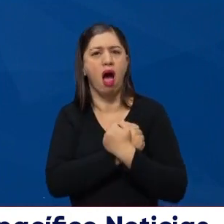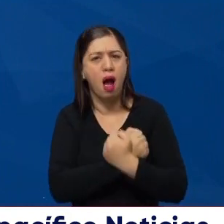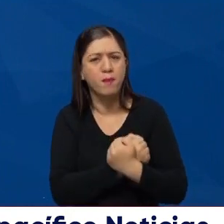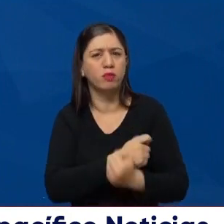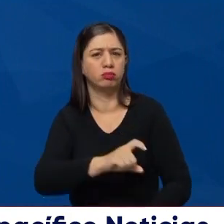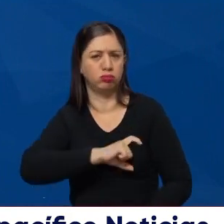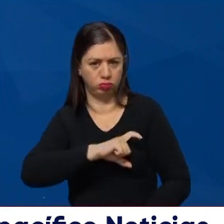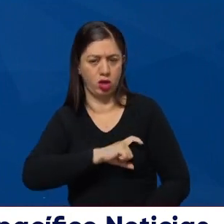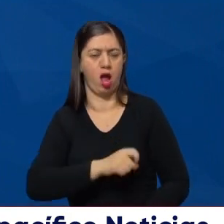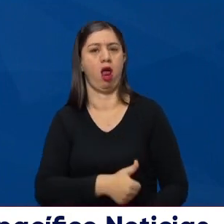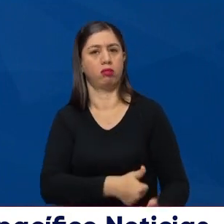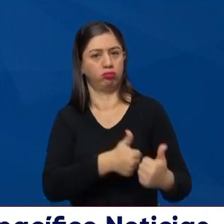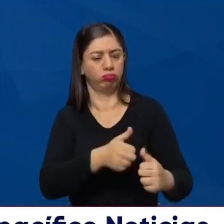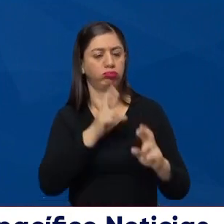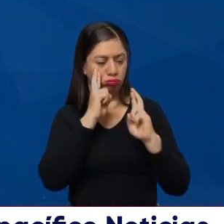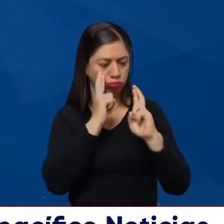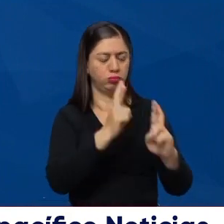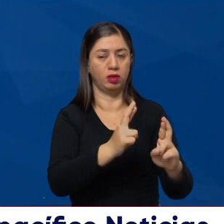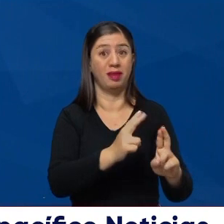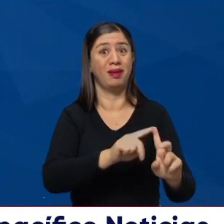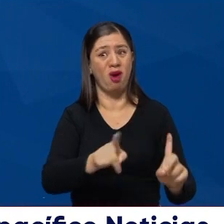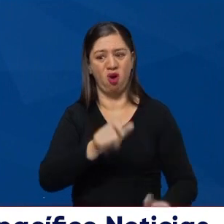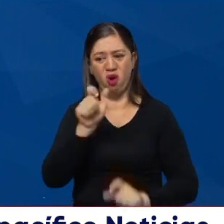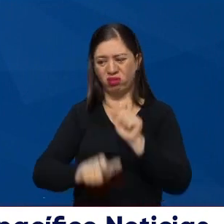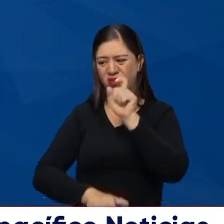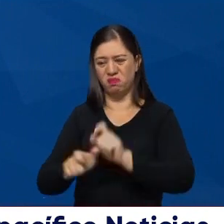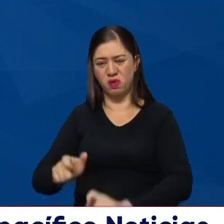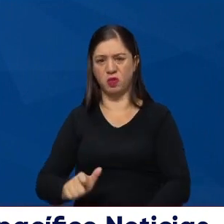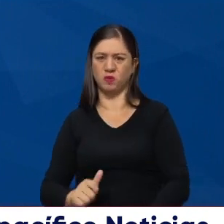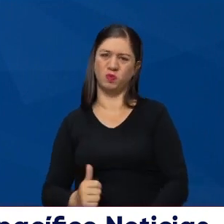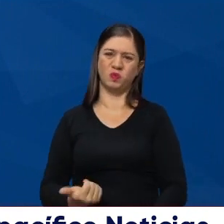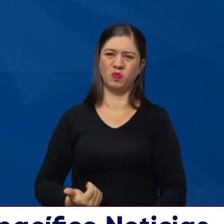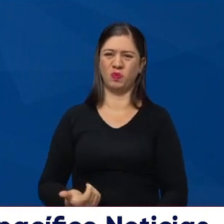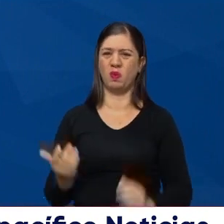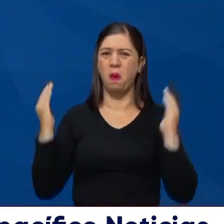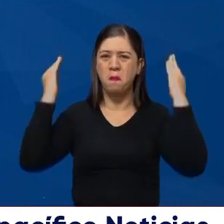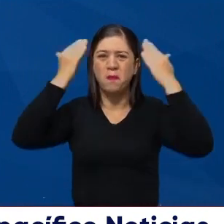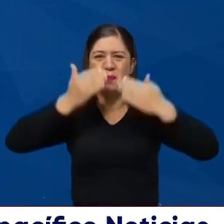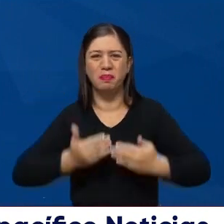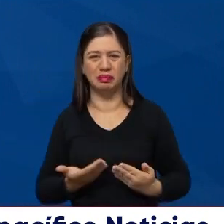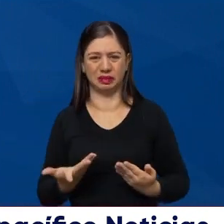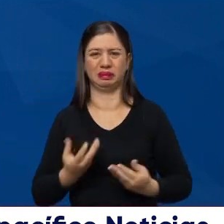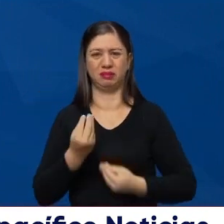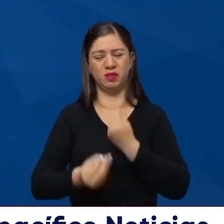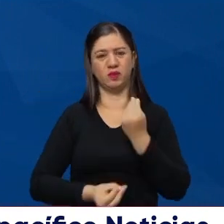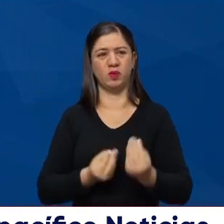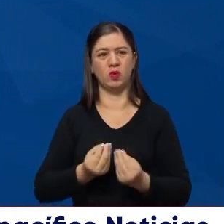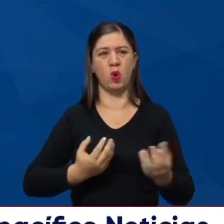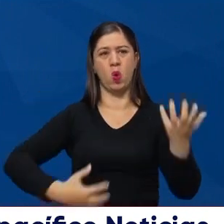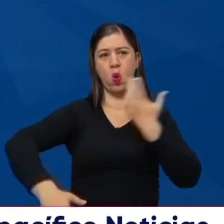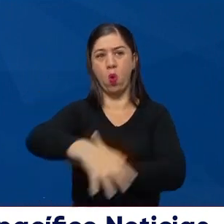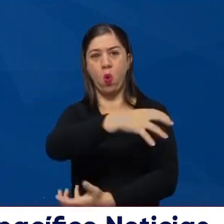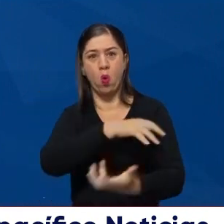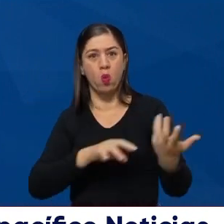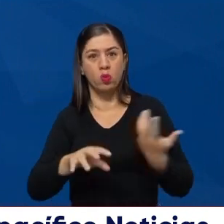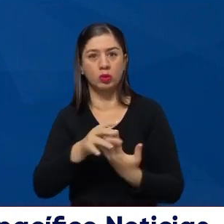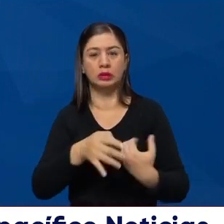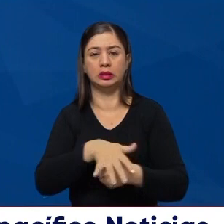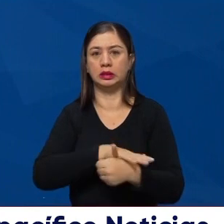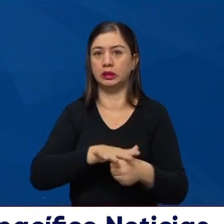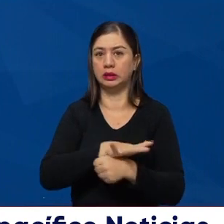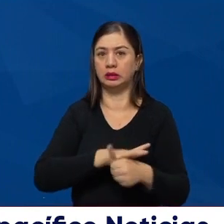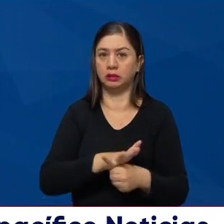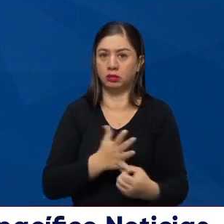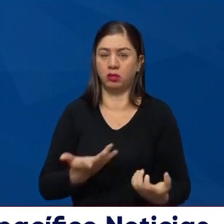amor, bueno, eso se resalta, pero hay quienes aprovechan, se mimetizan y lo que generan son muchos caos alrededor de